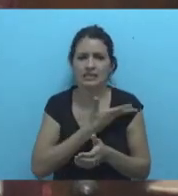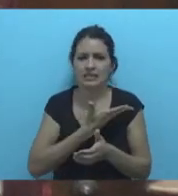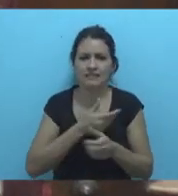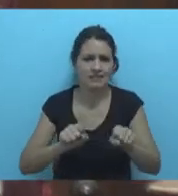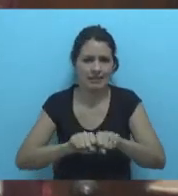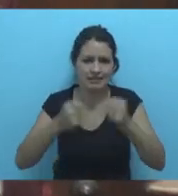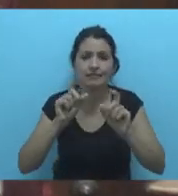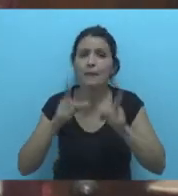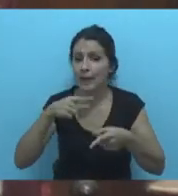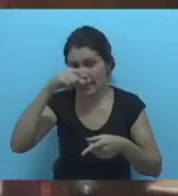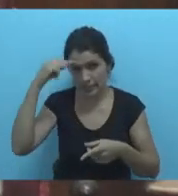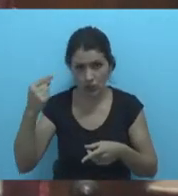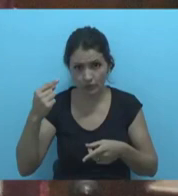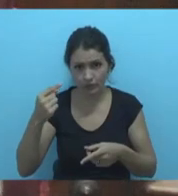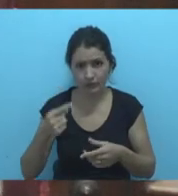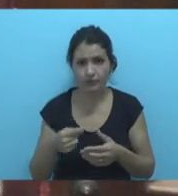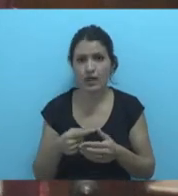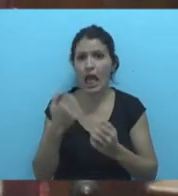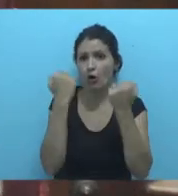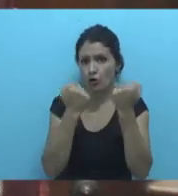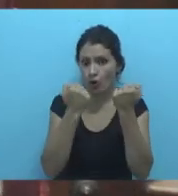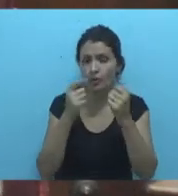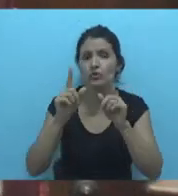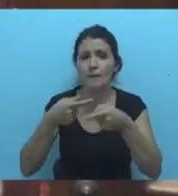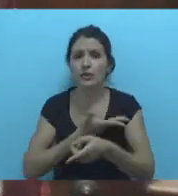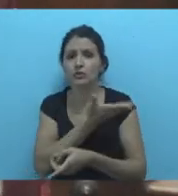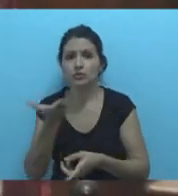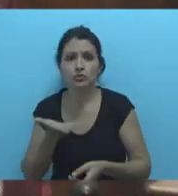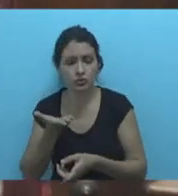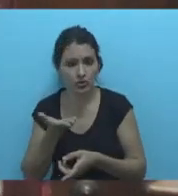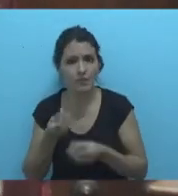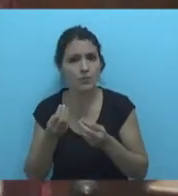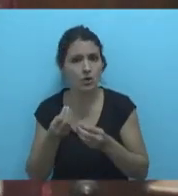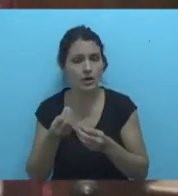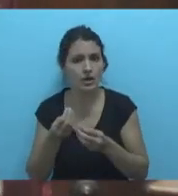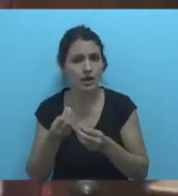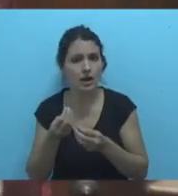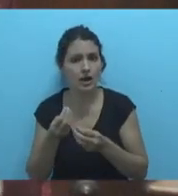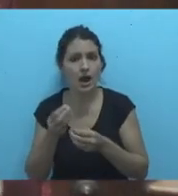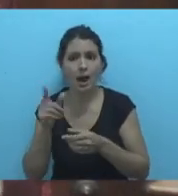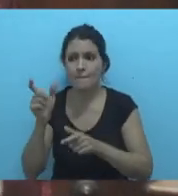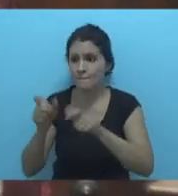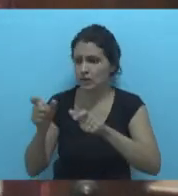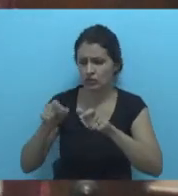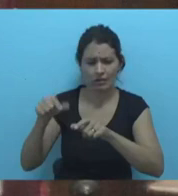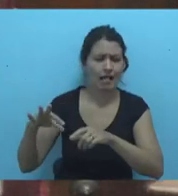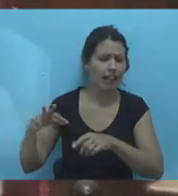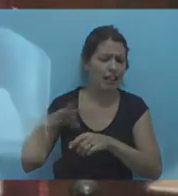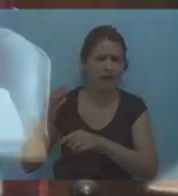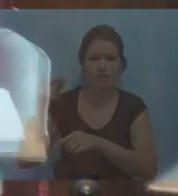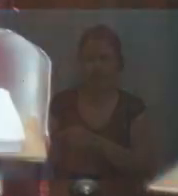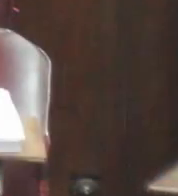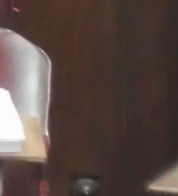y para la nación, no solamente desde lo económico, sino también desde lo social, porque mucha gente que viene trabajando en esta empresa lleva muchos años y va a